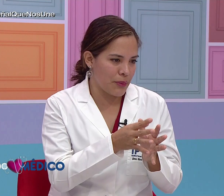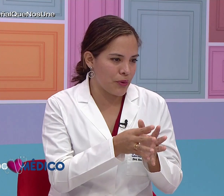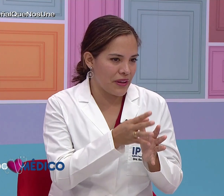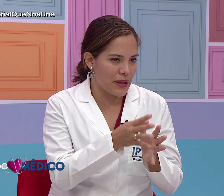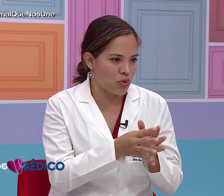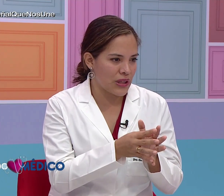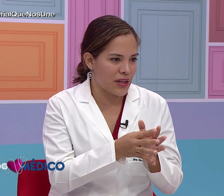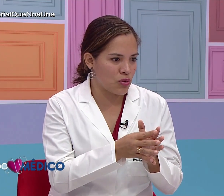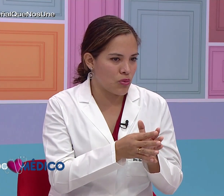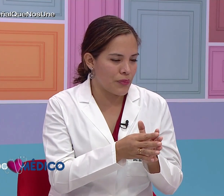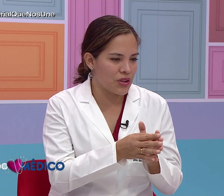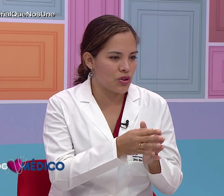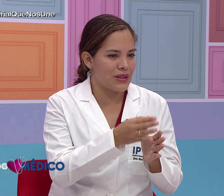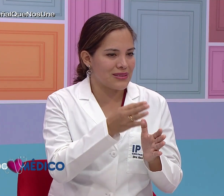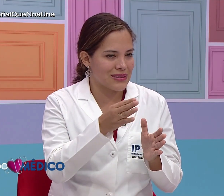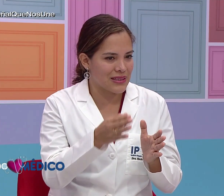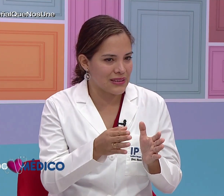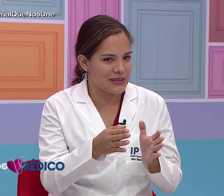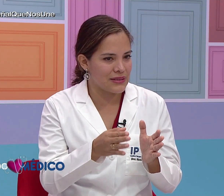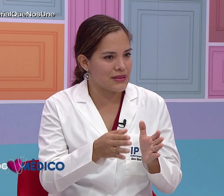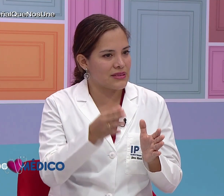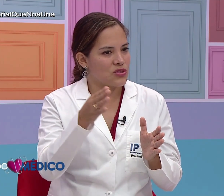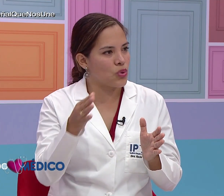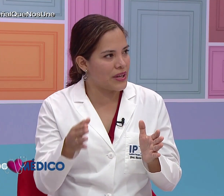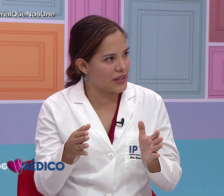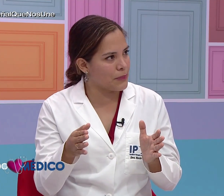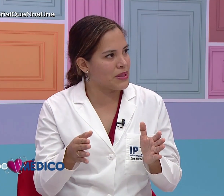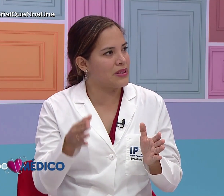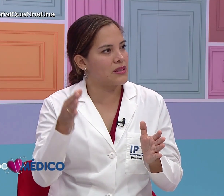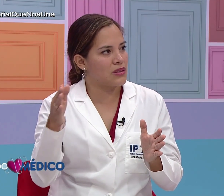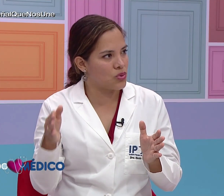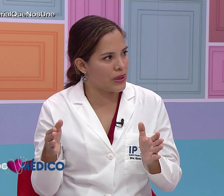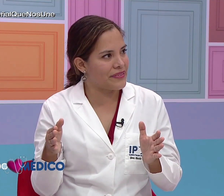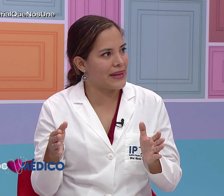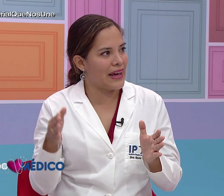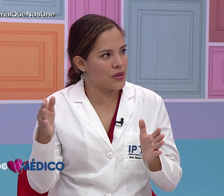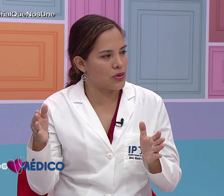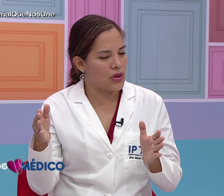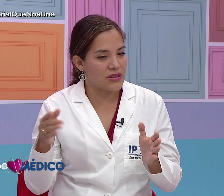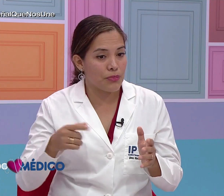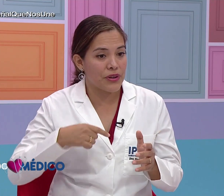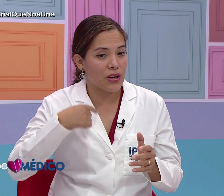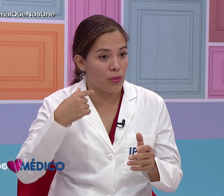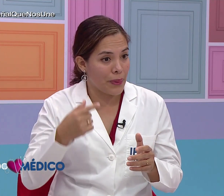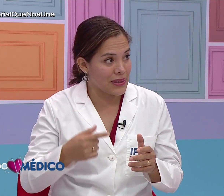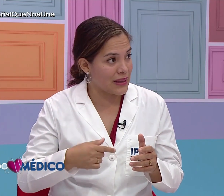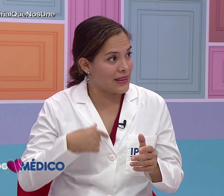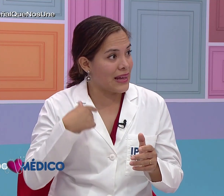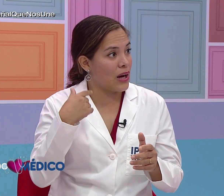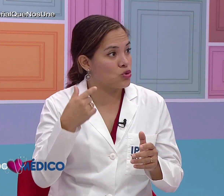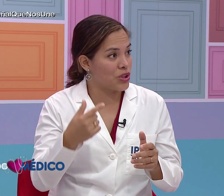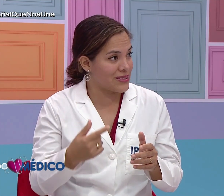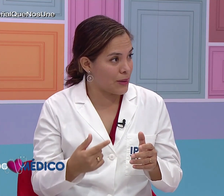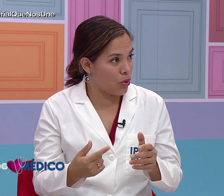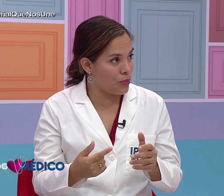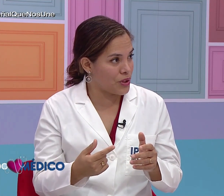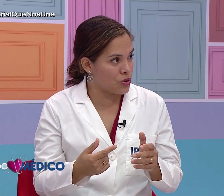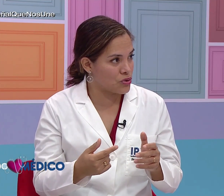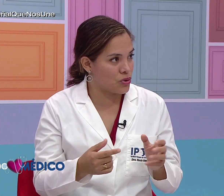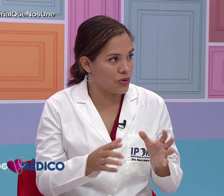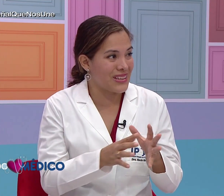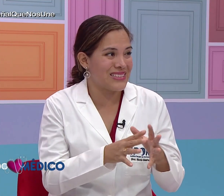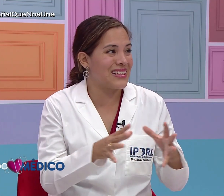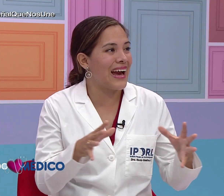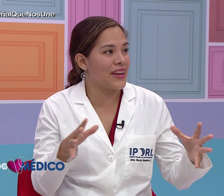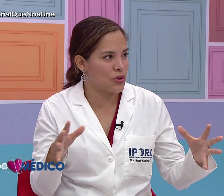paciente, si bien puede debutar en un momento, estas crisis se suelen repetir durante el año. Se puede acompañar de náuseas, de